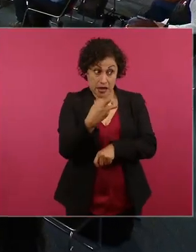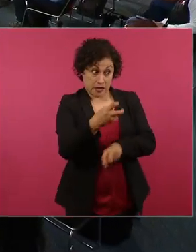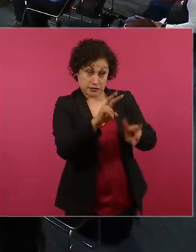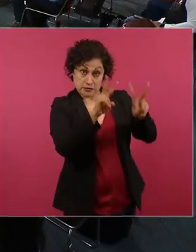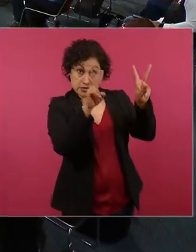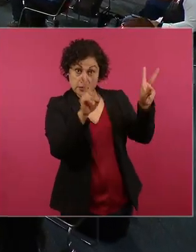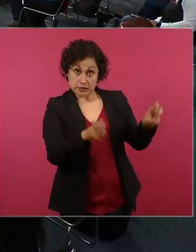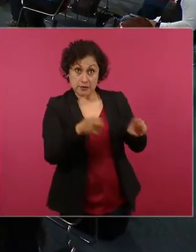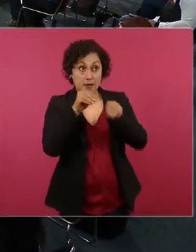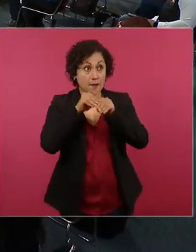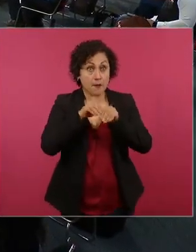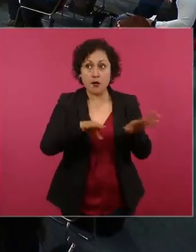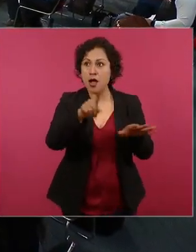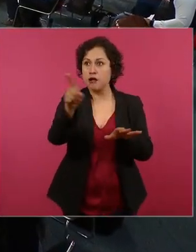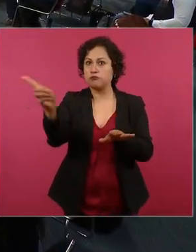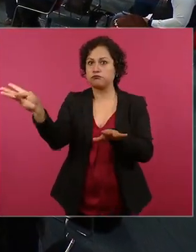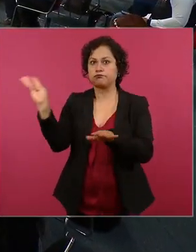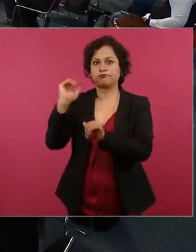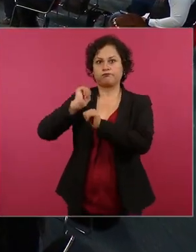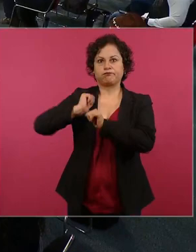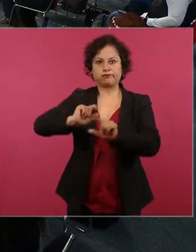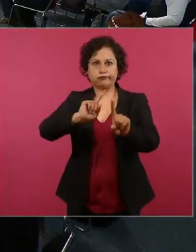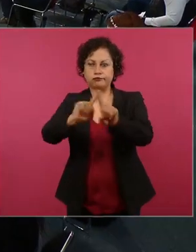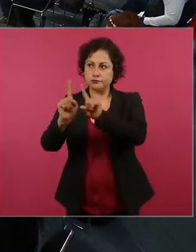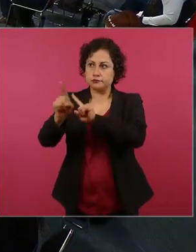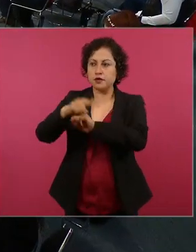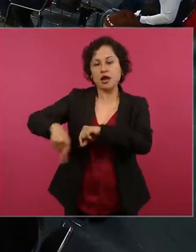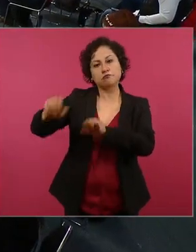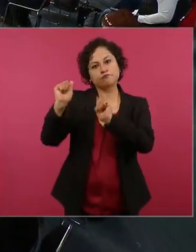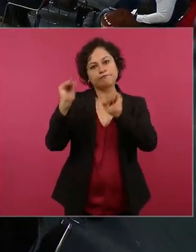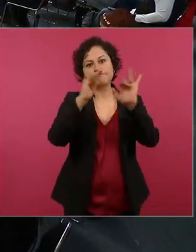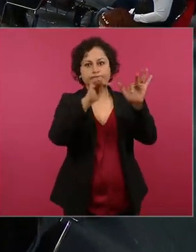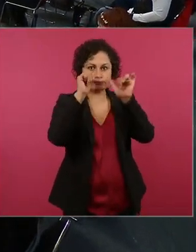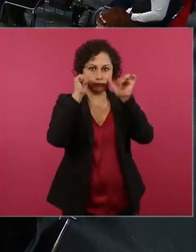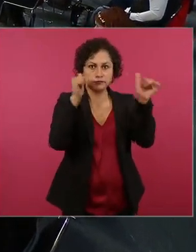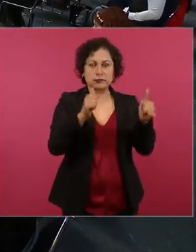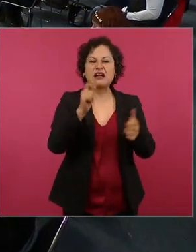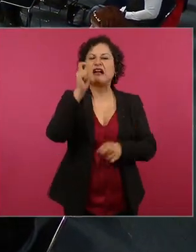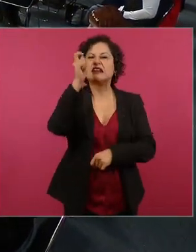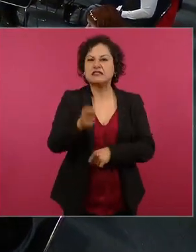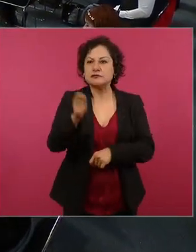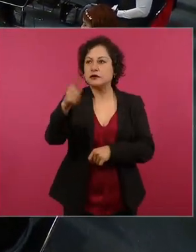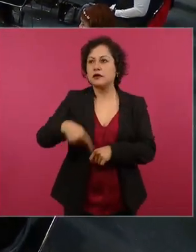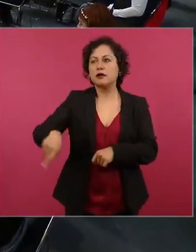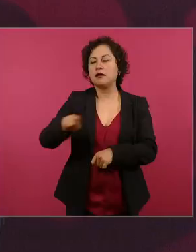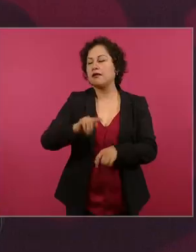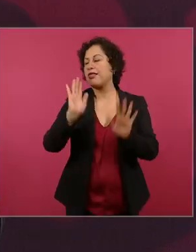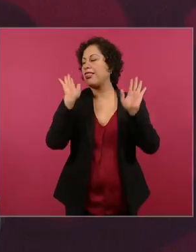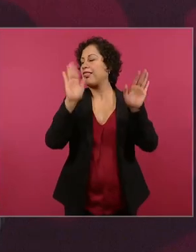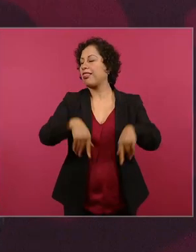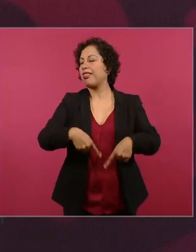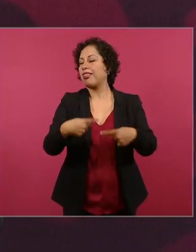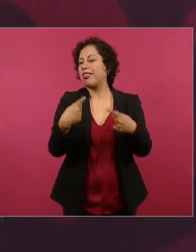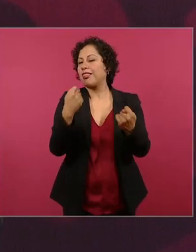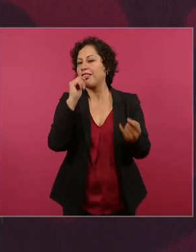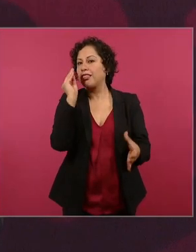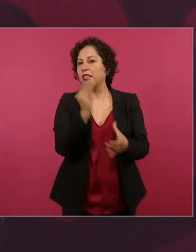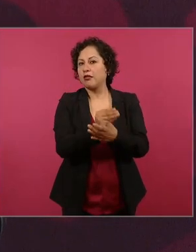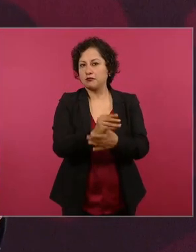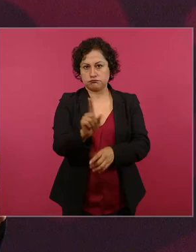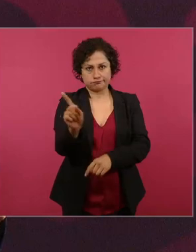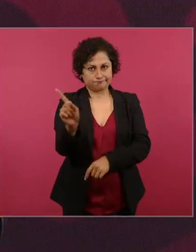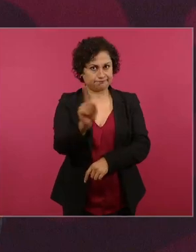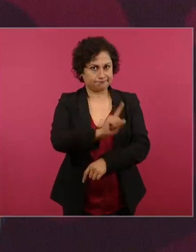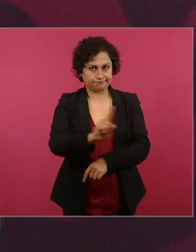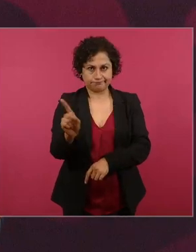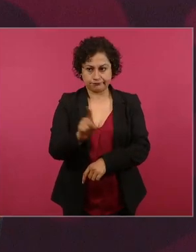inmediata, es decir, la autoridad no fue omisa con la noticia criminal que se presentó, sino